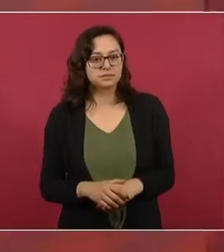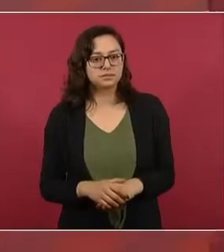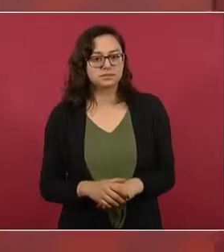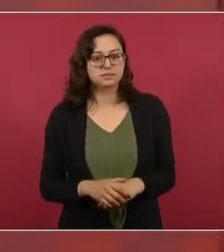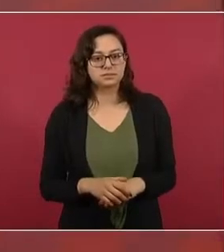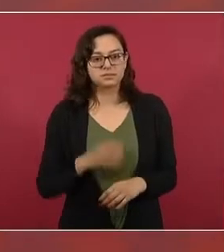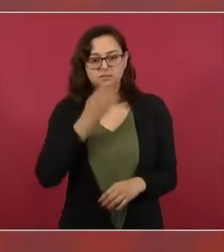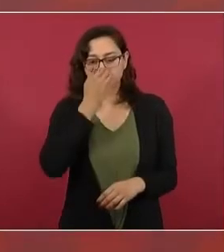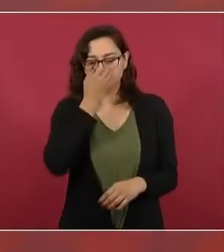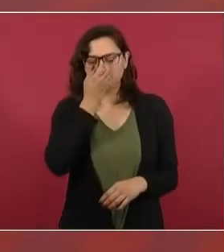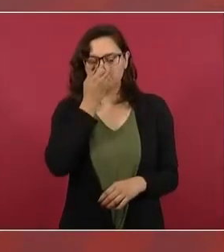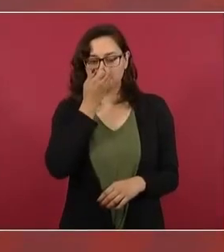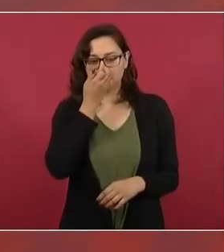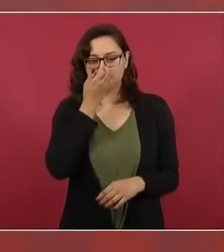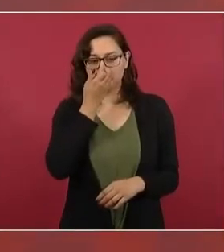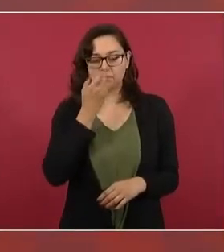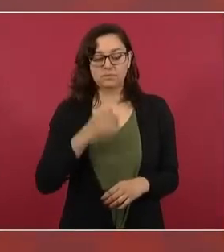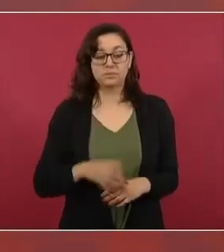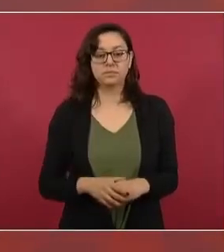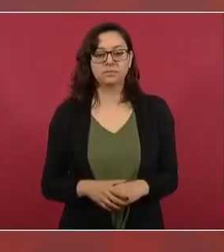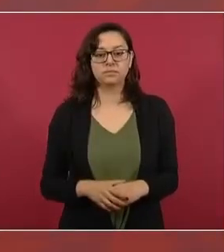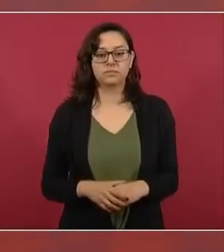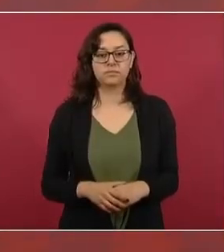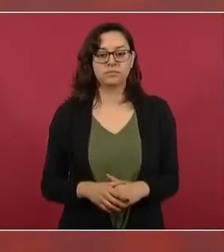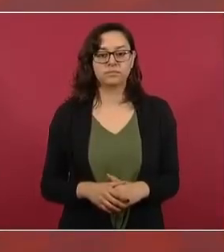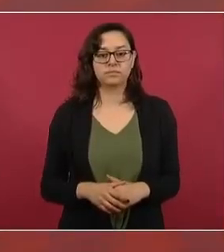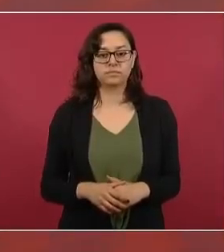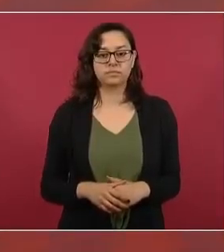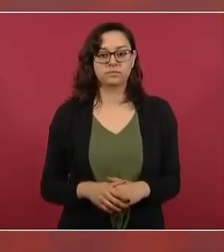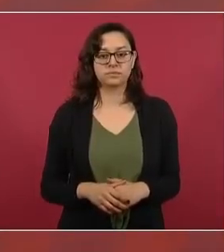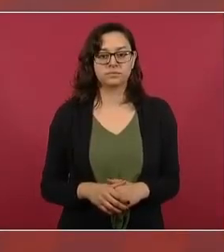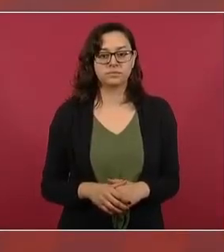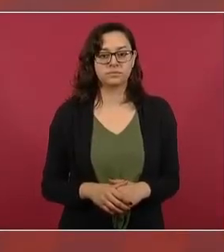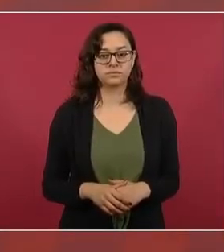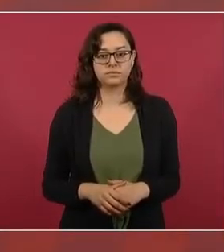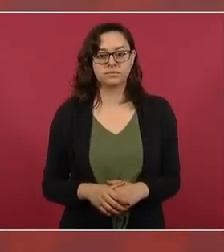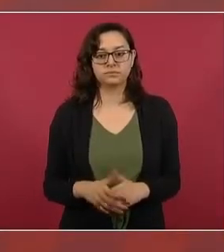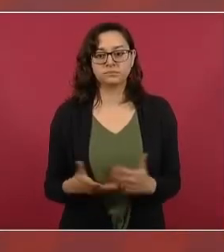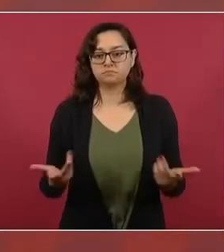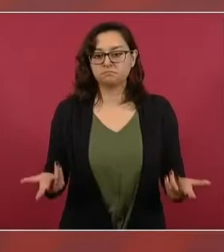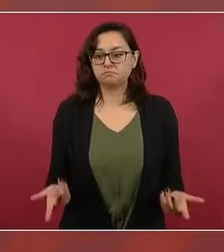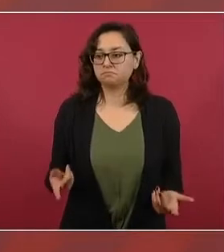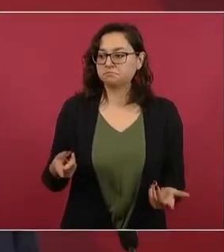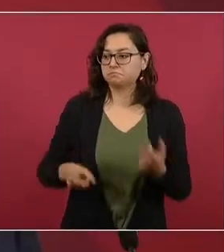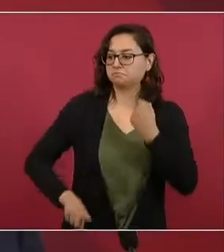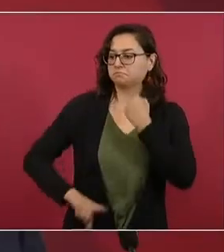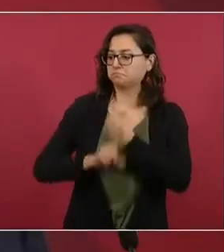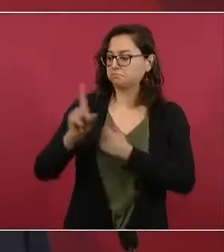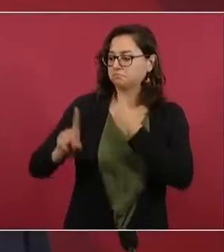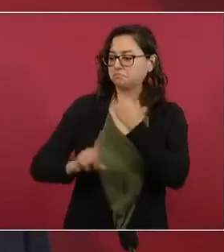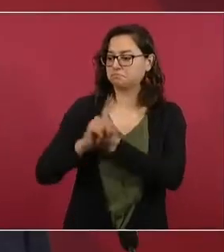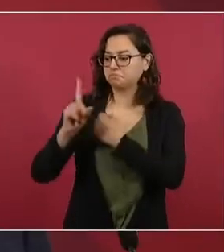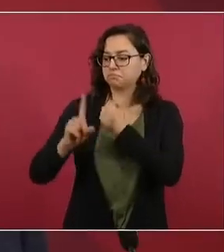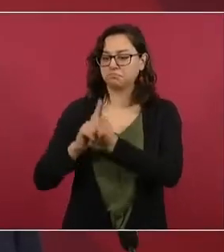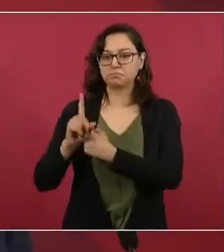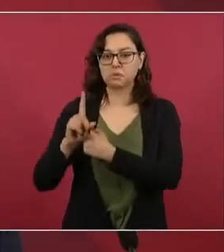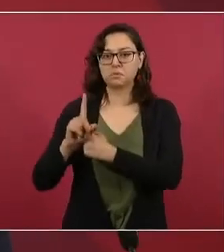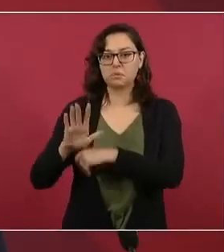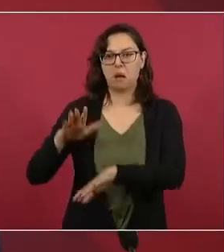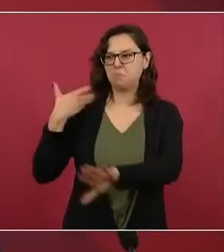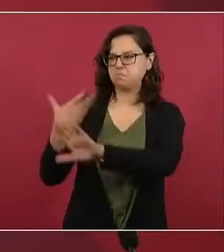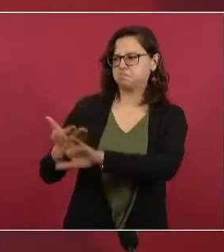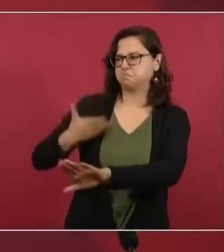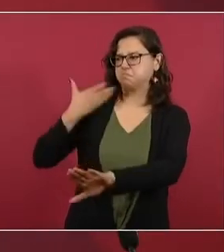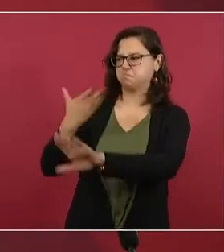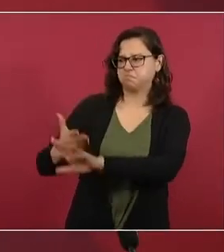¿Es científico el que el problema se va a resolver con medidas coercitivas?